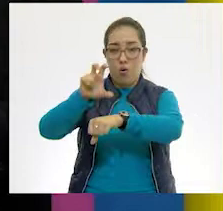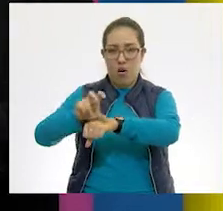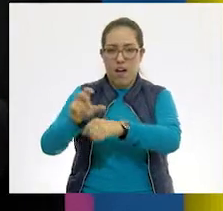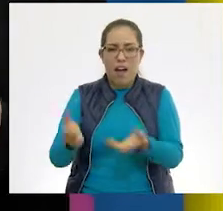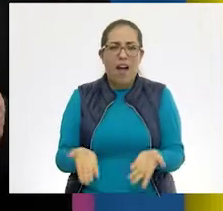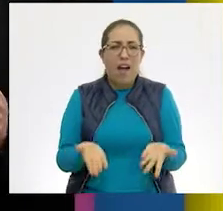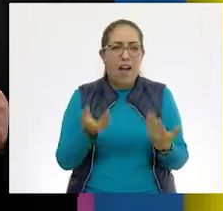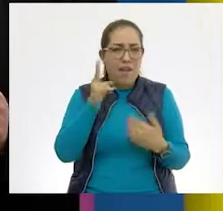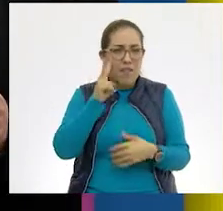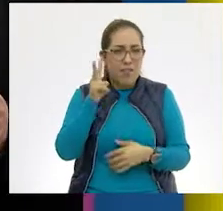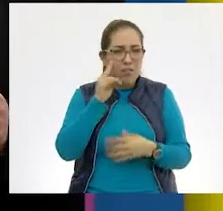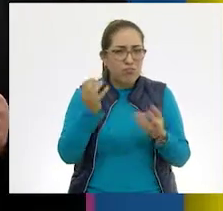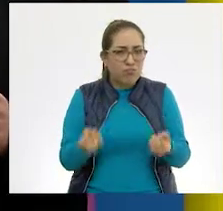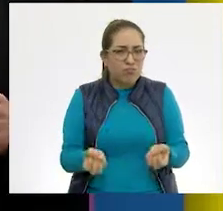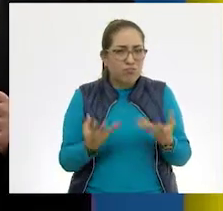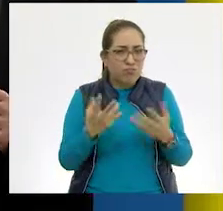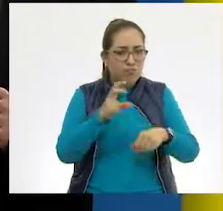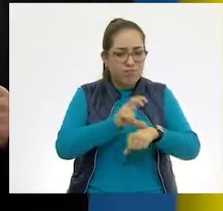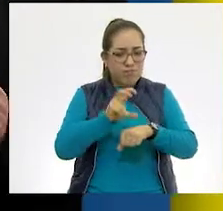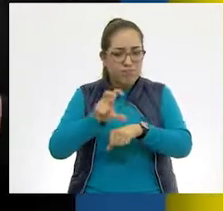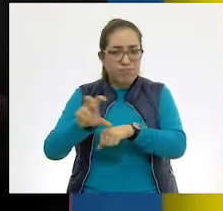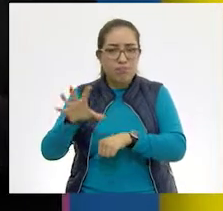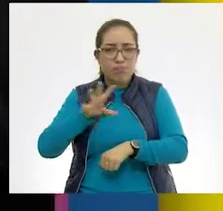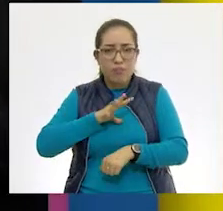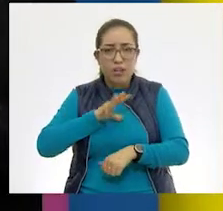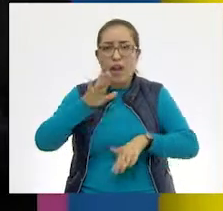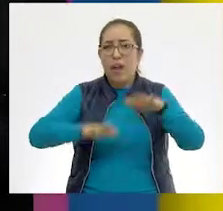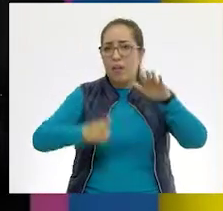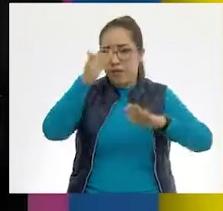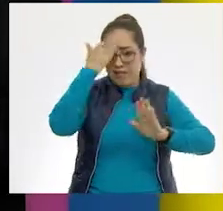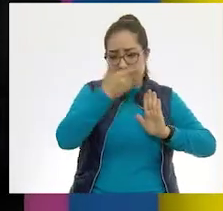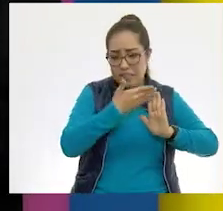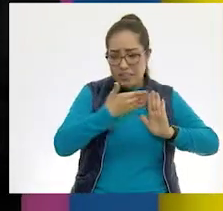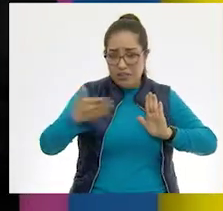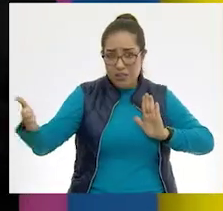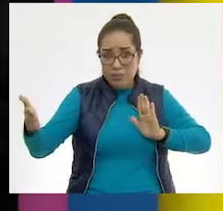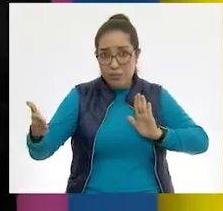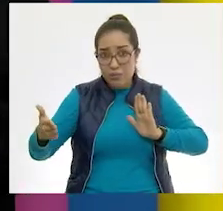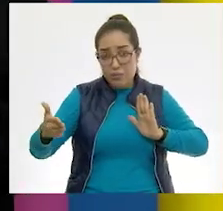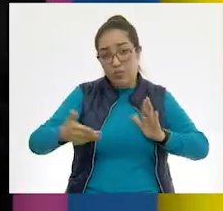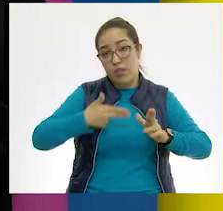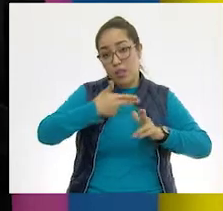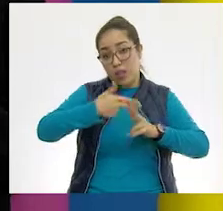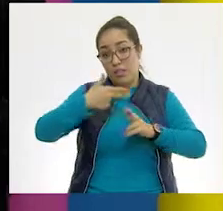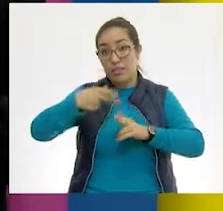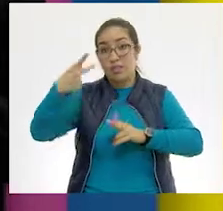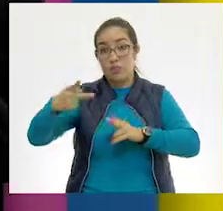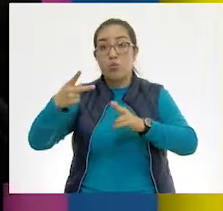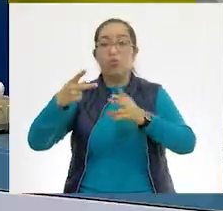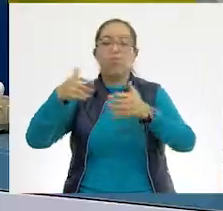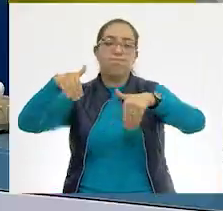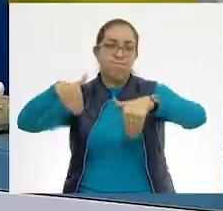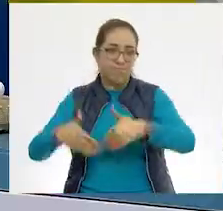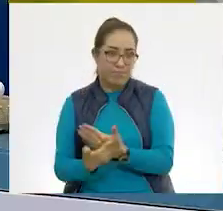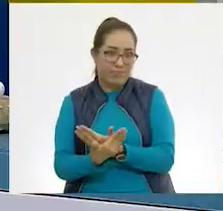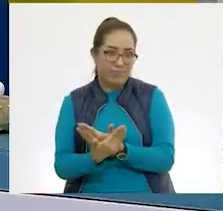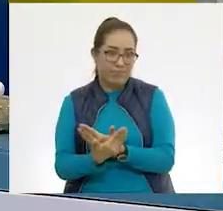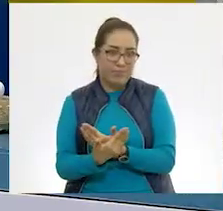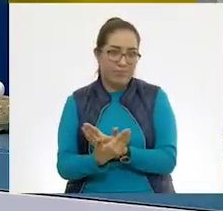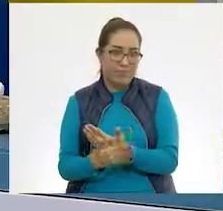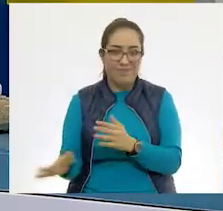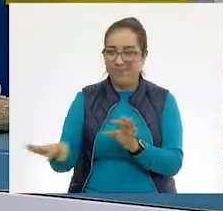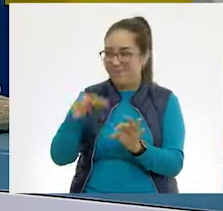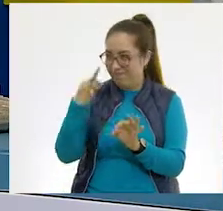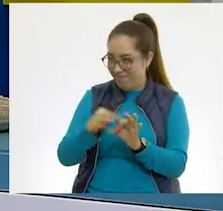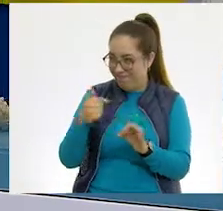de los ejemplos y en algunos casos su periodo de incubación hasta su eclosión. ¿Qué te parece? Perfecto, maestro. Le